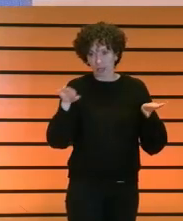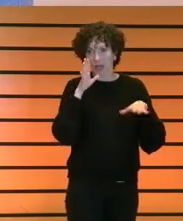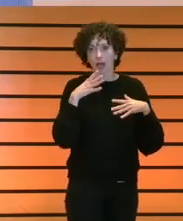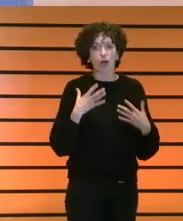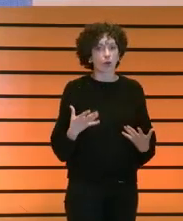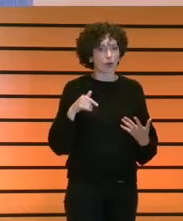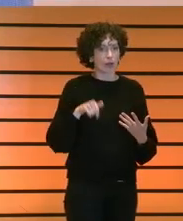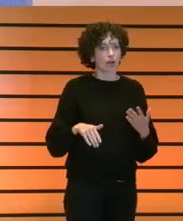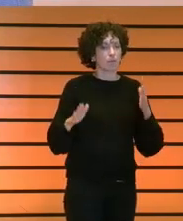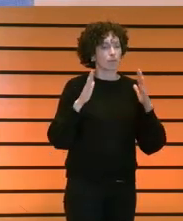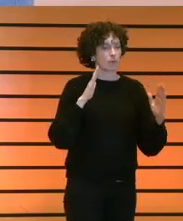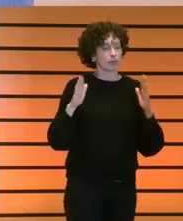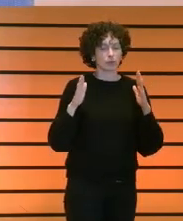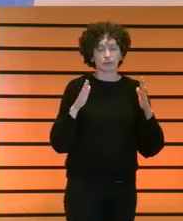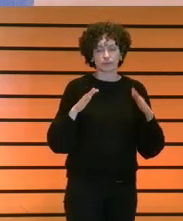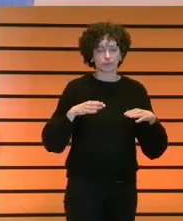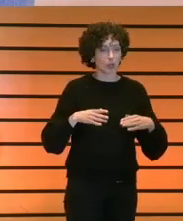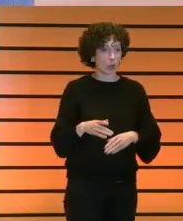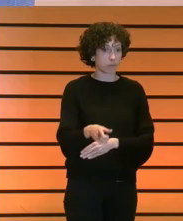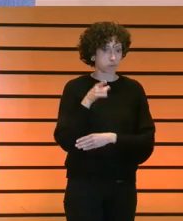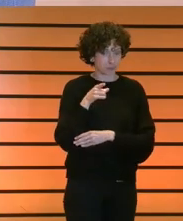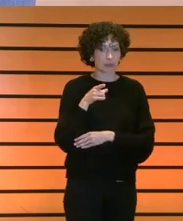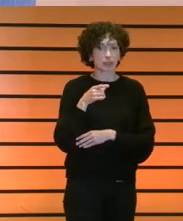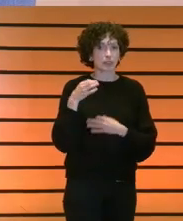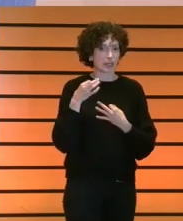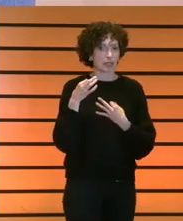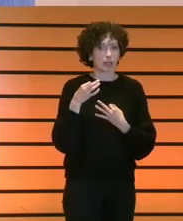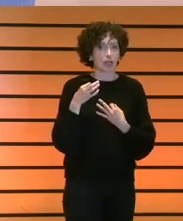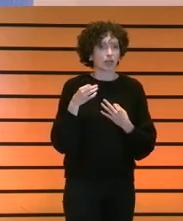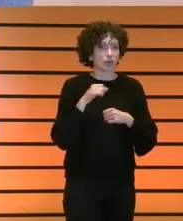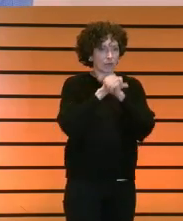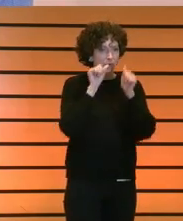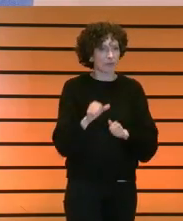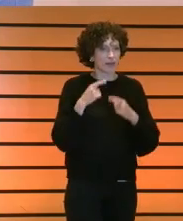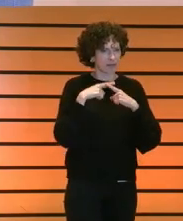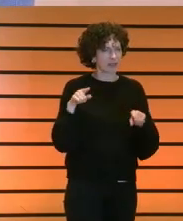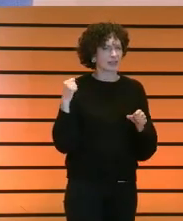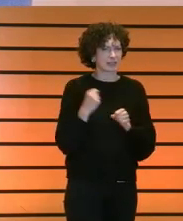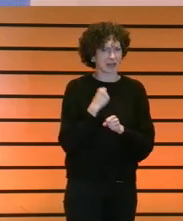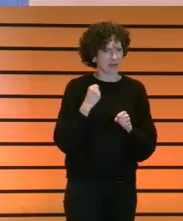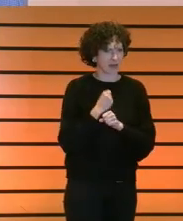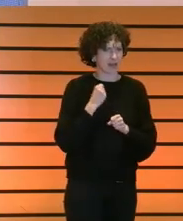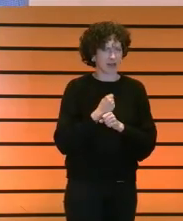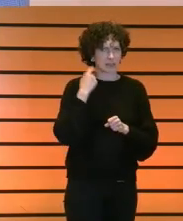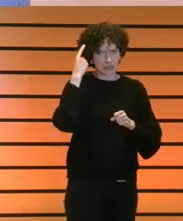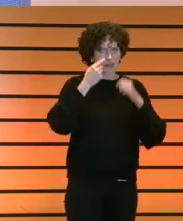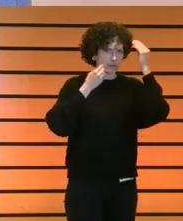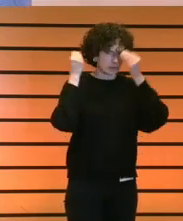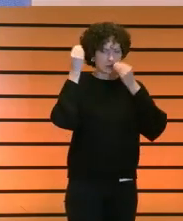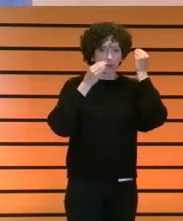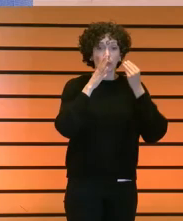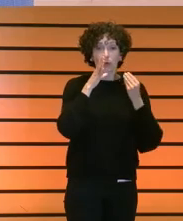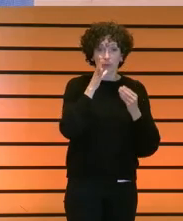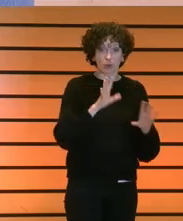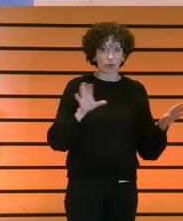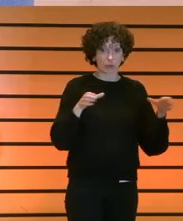que realmente es obligatorio el plantearnos hacer las cosas de forma diferente. ¿Por qué? Porque la comunidad